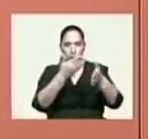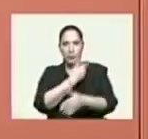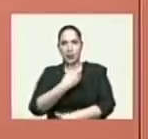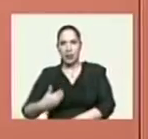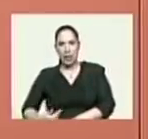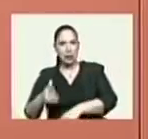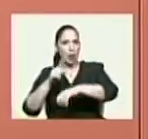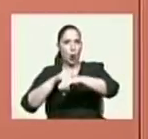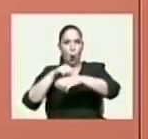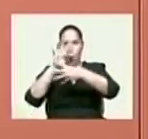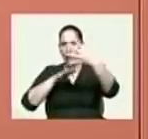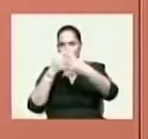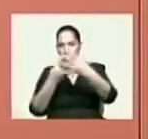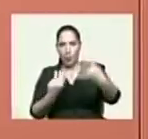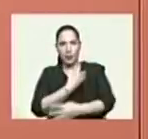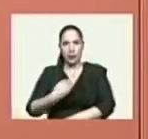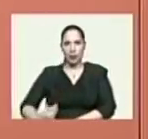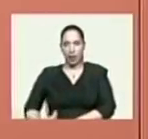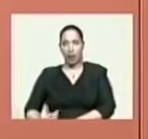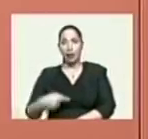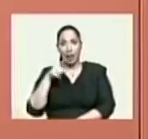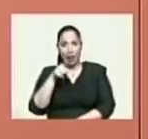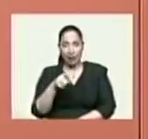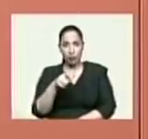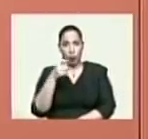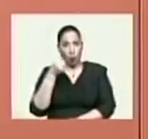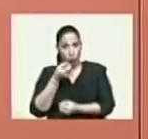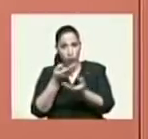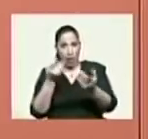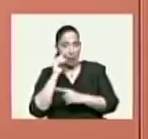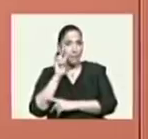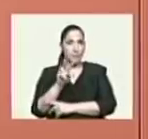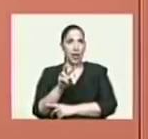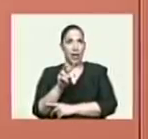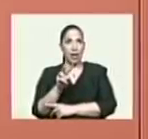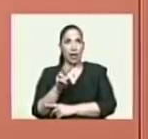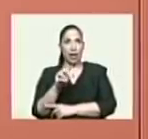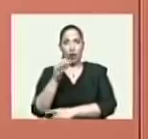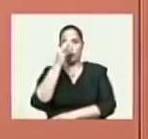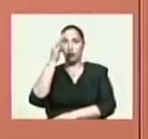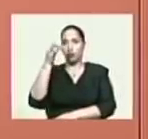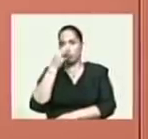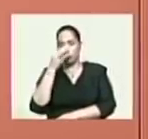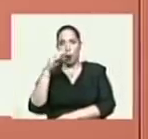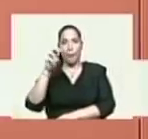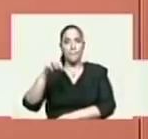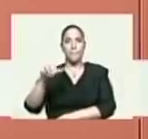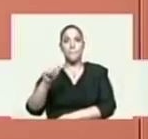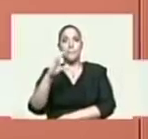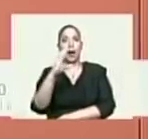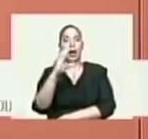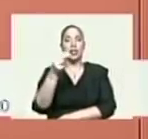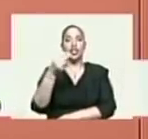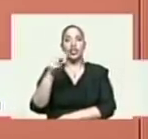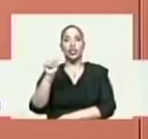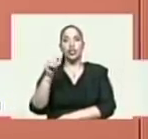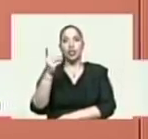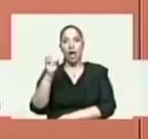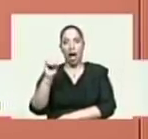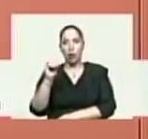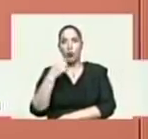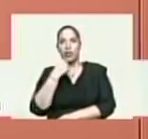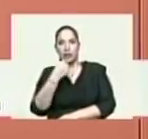horarios del presidente, y es por eso que ustedes ven a la señora que le picó la abeja en la boca, María Machado, diciendo que Maduro va a